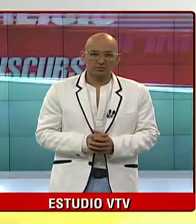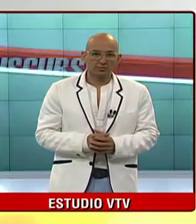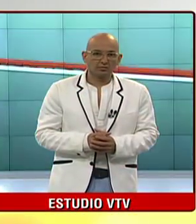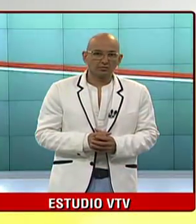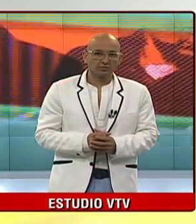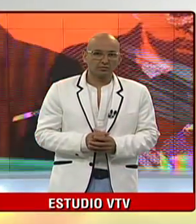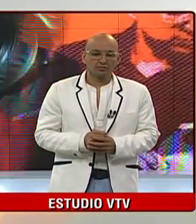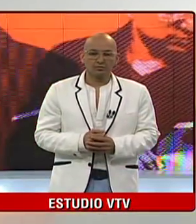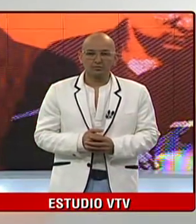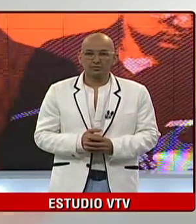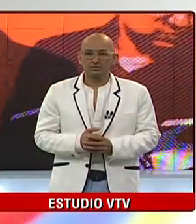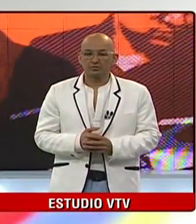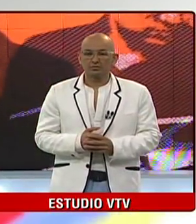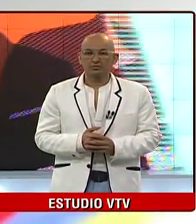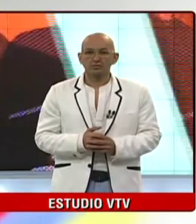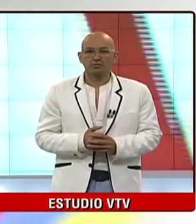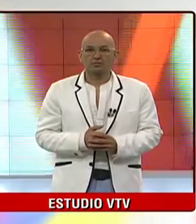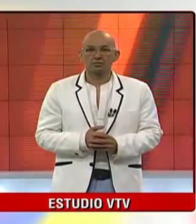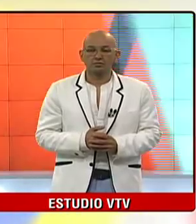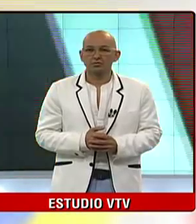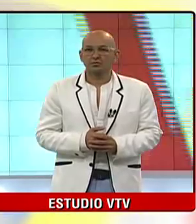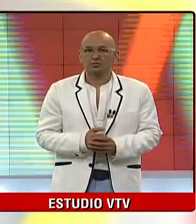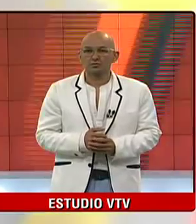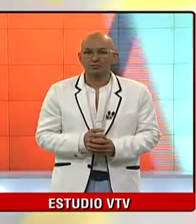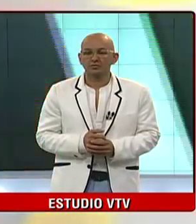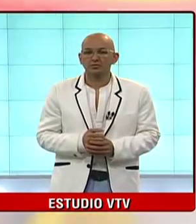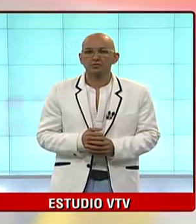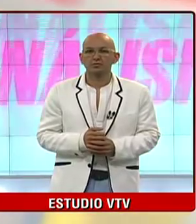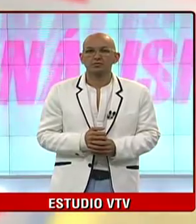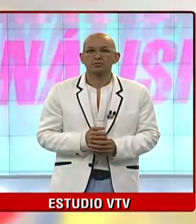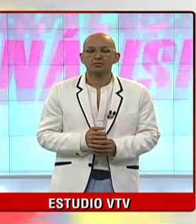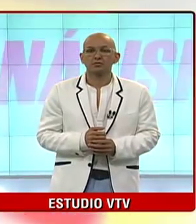La mayor prueba es que se postulan,